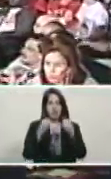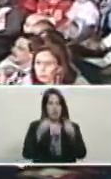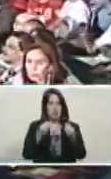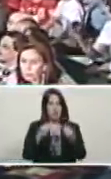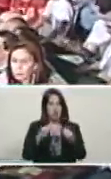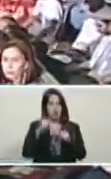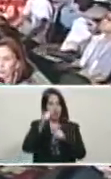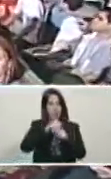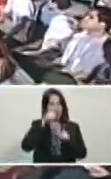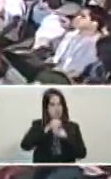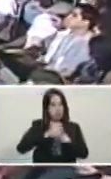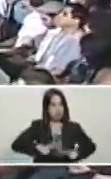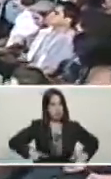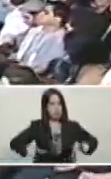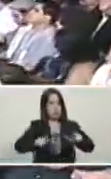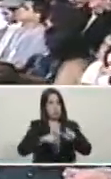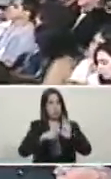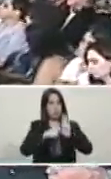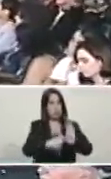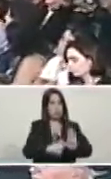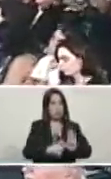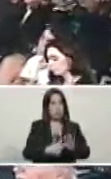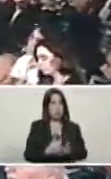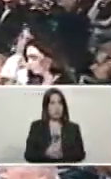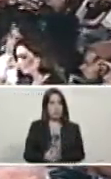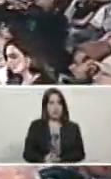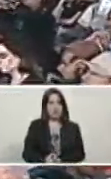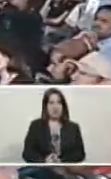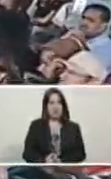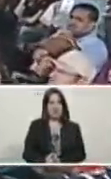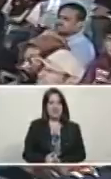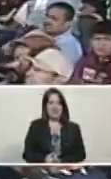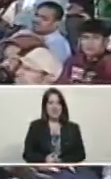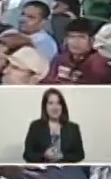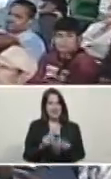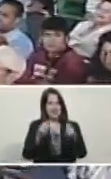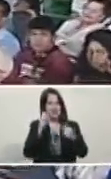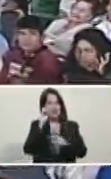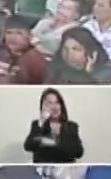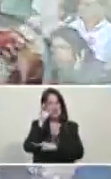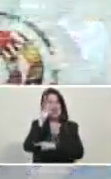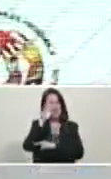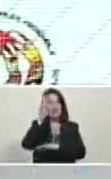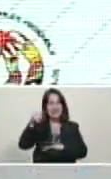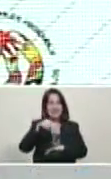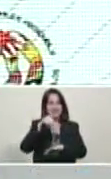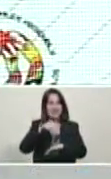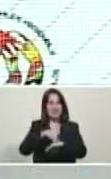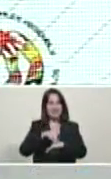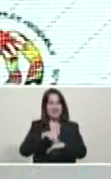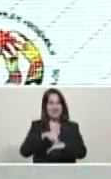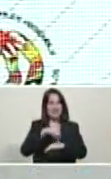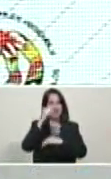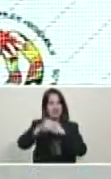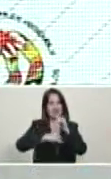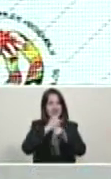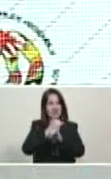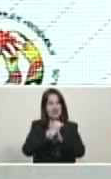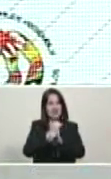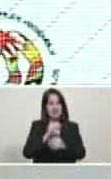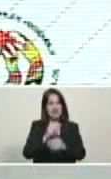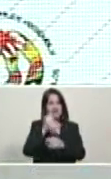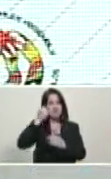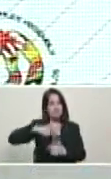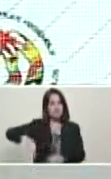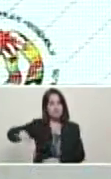lucha hace bastante tiempo se planteó hacer esta asamblea internacional de los pueblos por lo